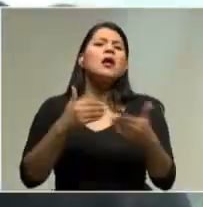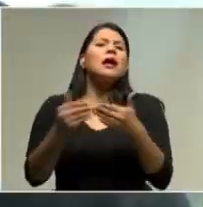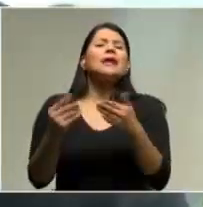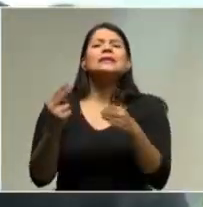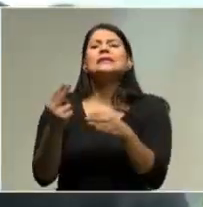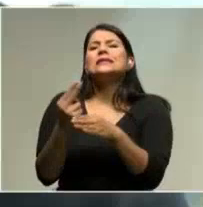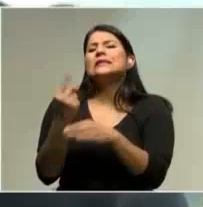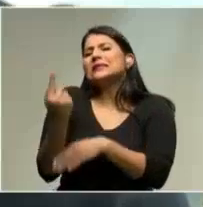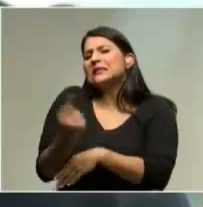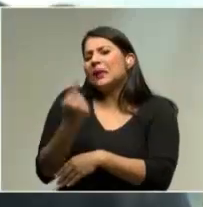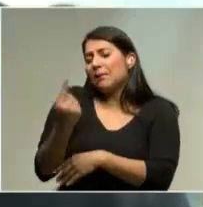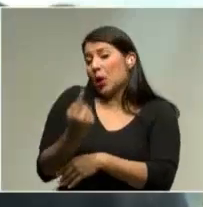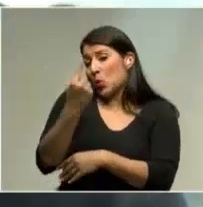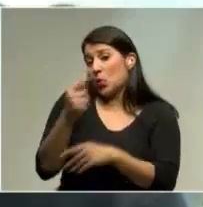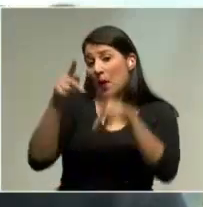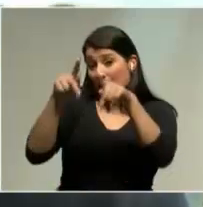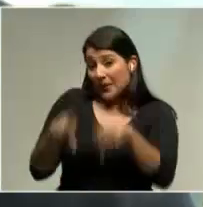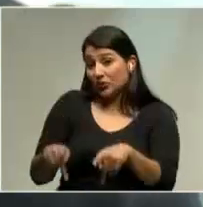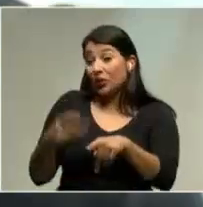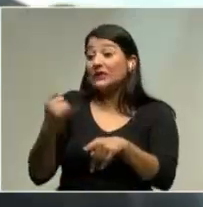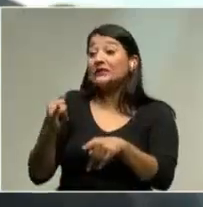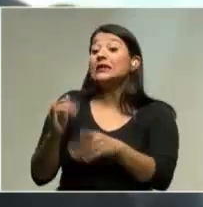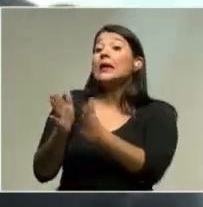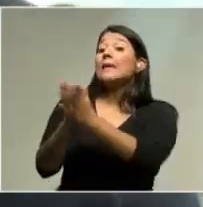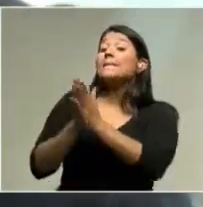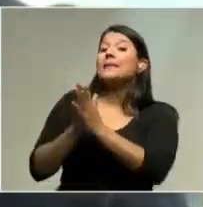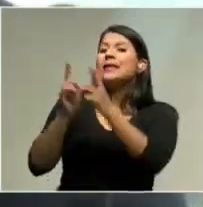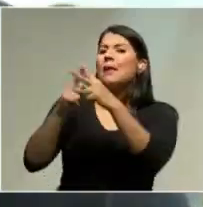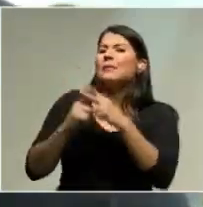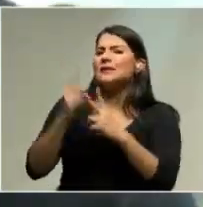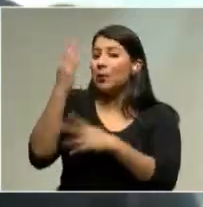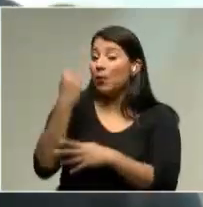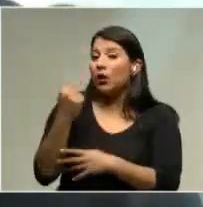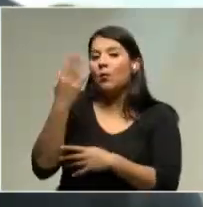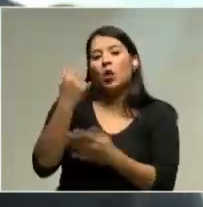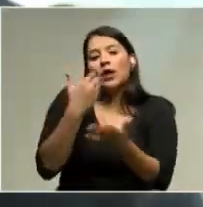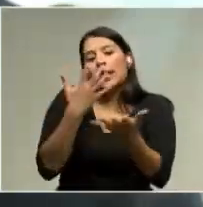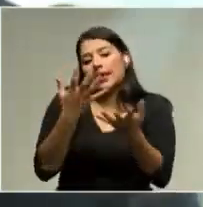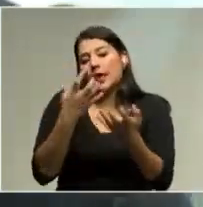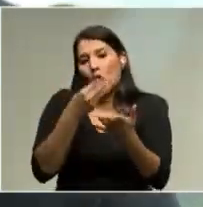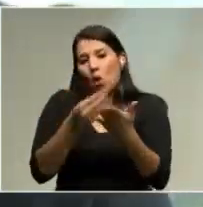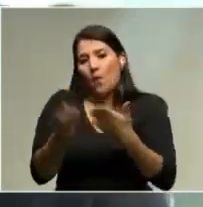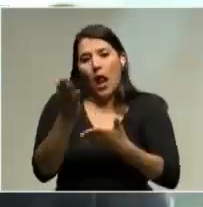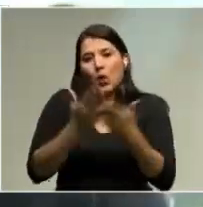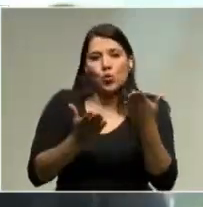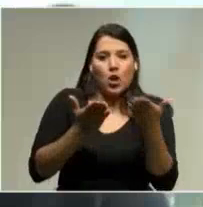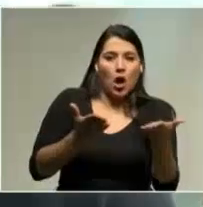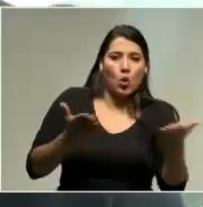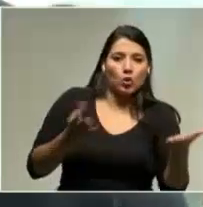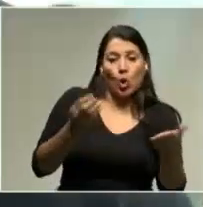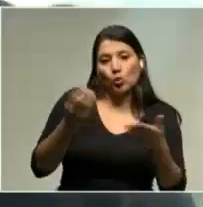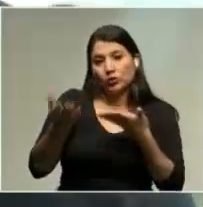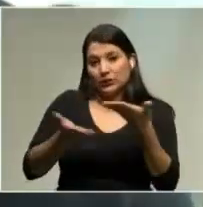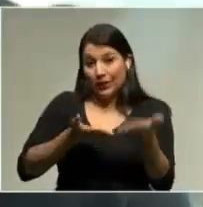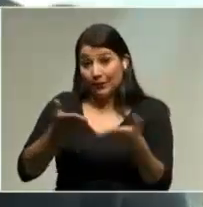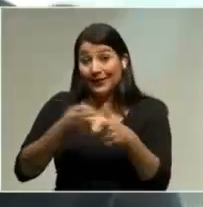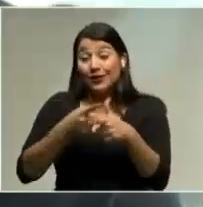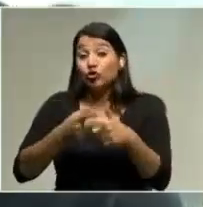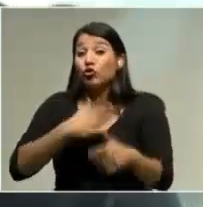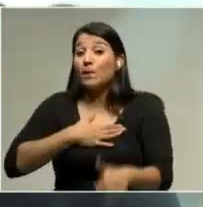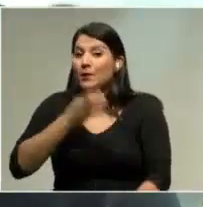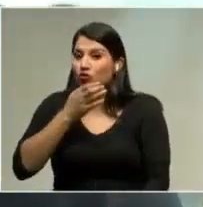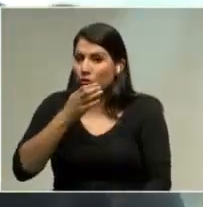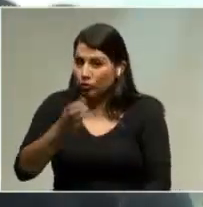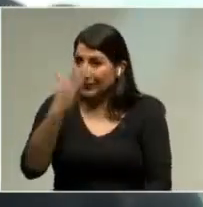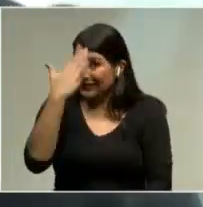Usualmente una persona cuando adquiere el crédito es porque desea comprar un bien o un servicio. La recomendación es saber si ese